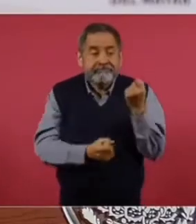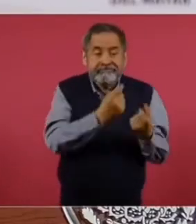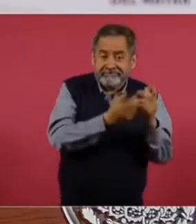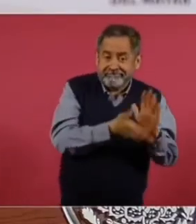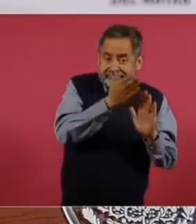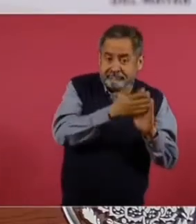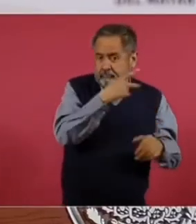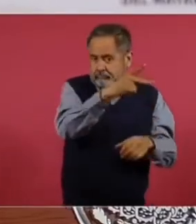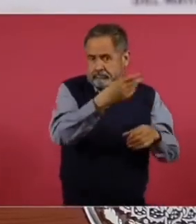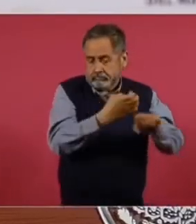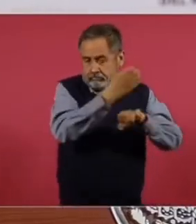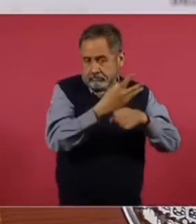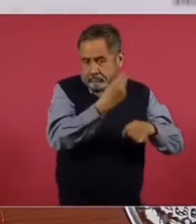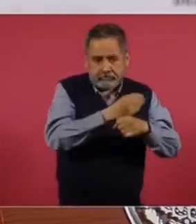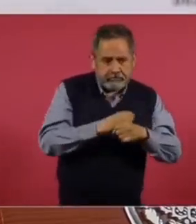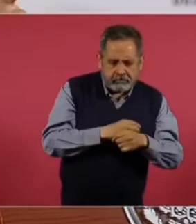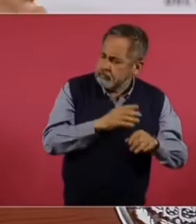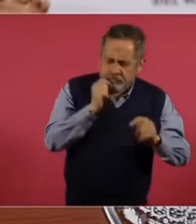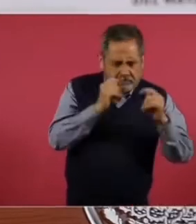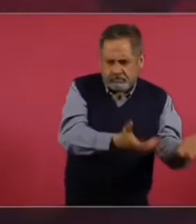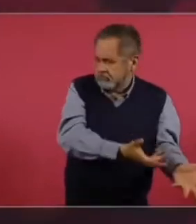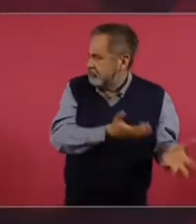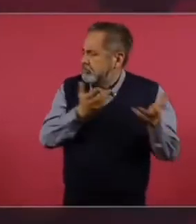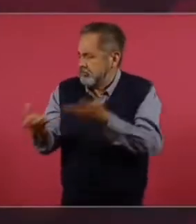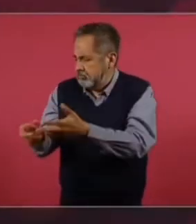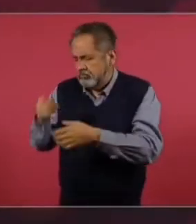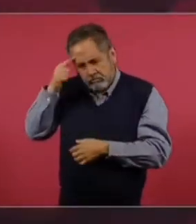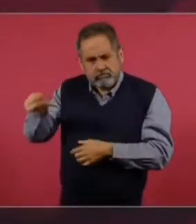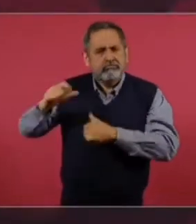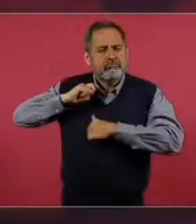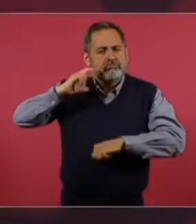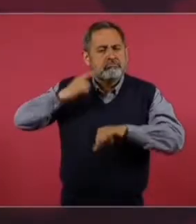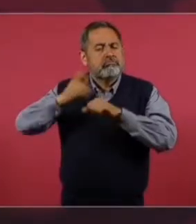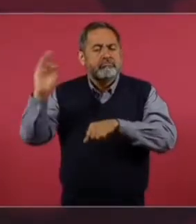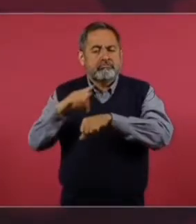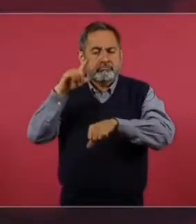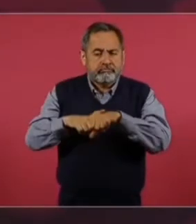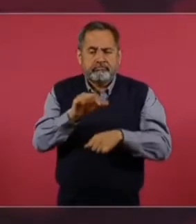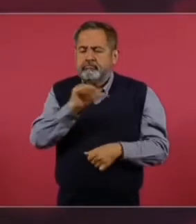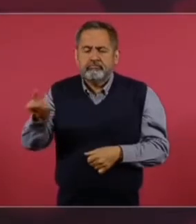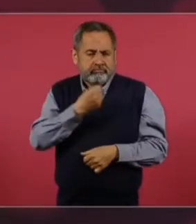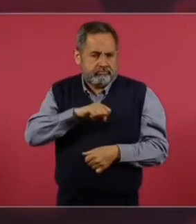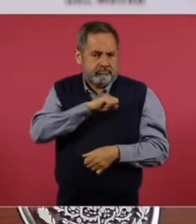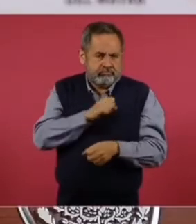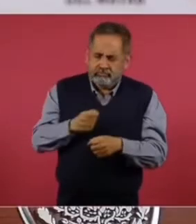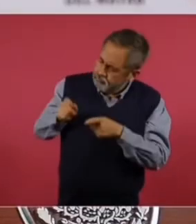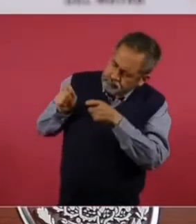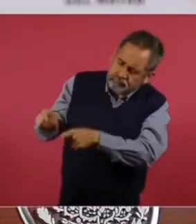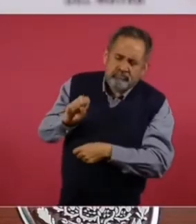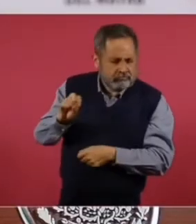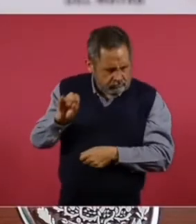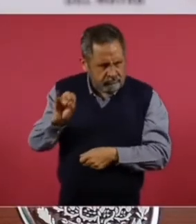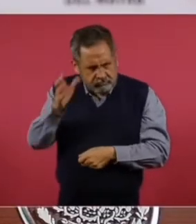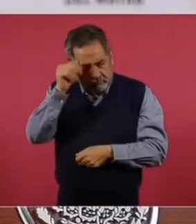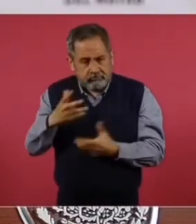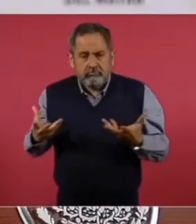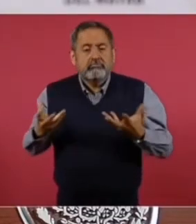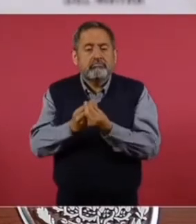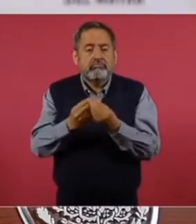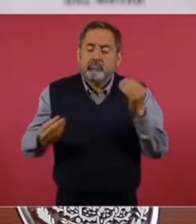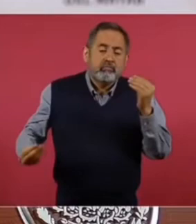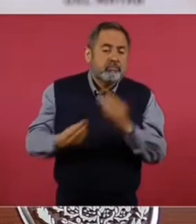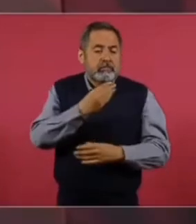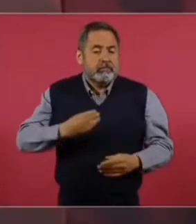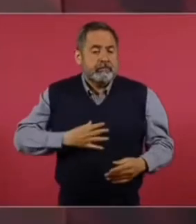para que se federalizara el sistema de salud y que creáramos juntos el